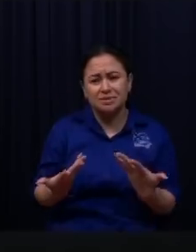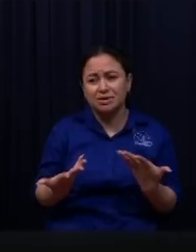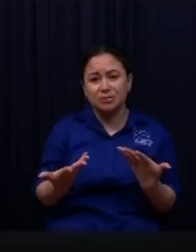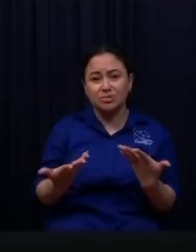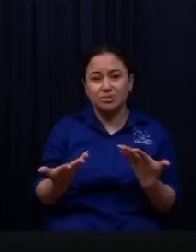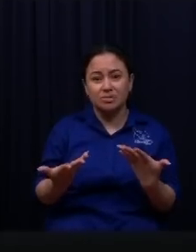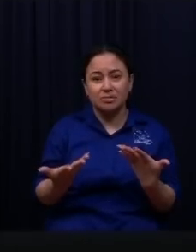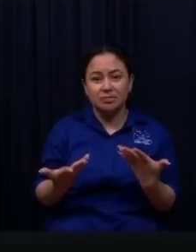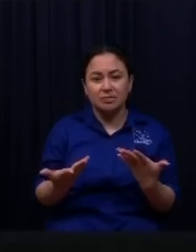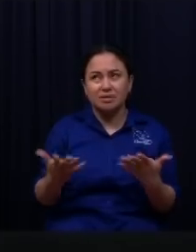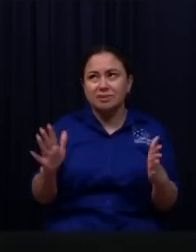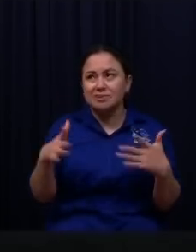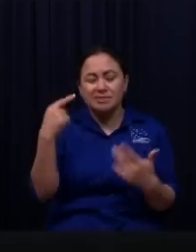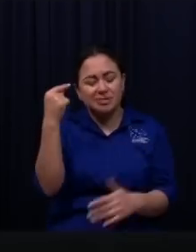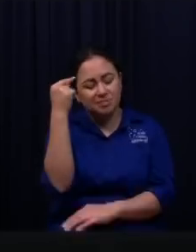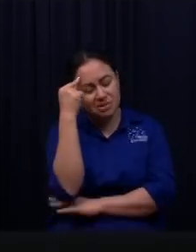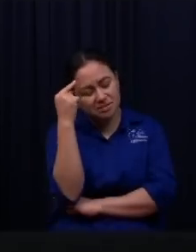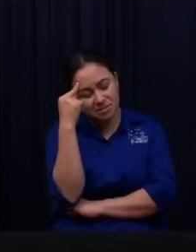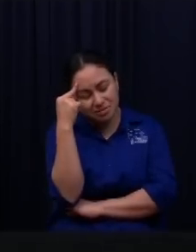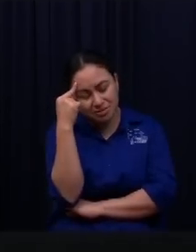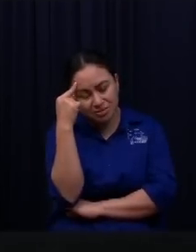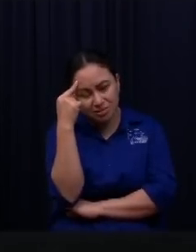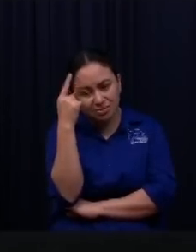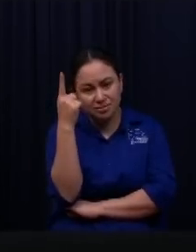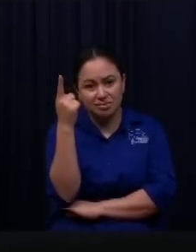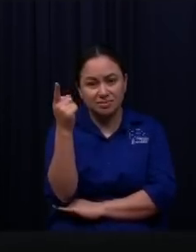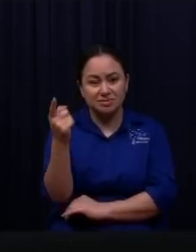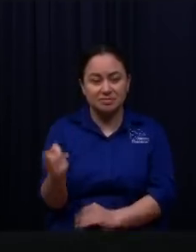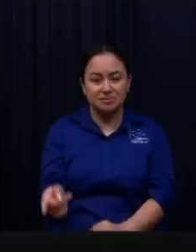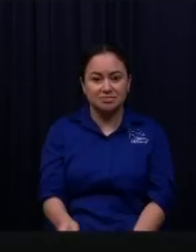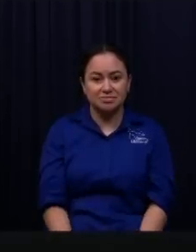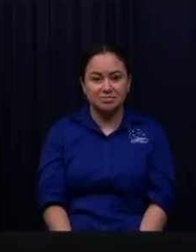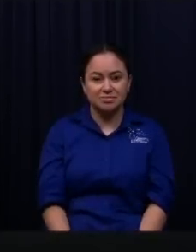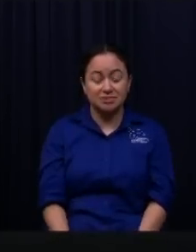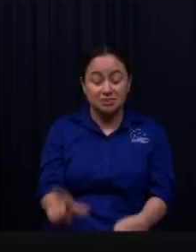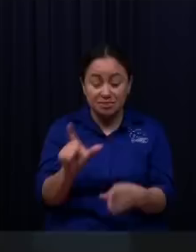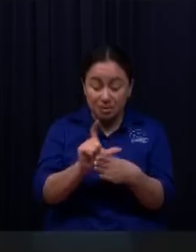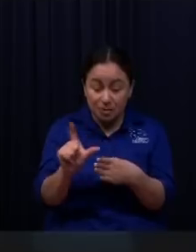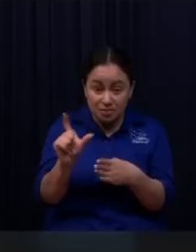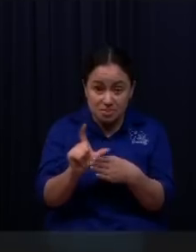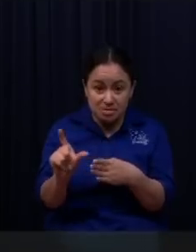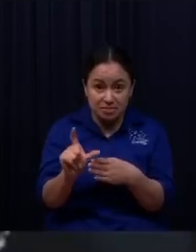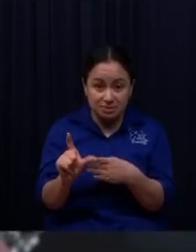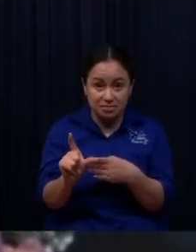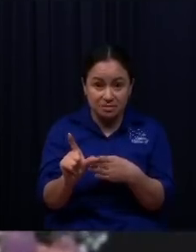que estabas pensando en los anteojos del gallo. No, estaba pensando en otra cosa.